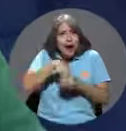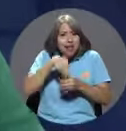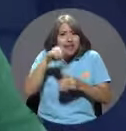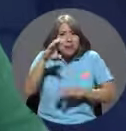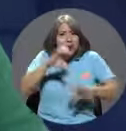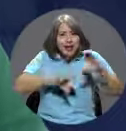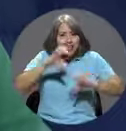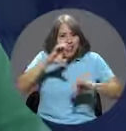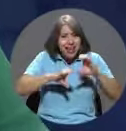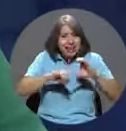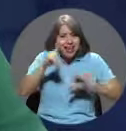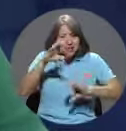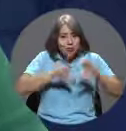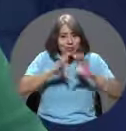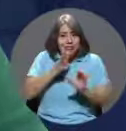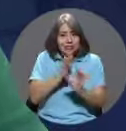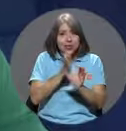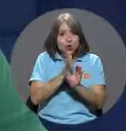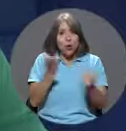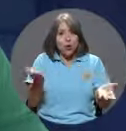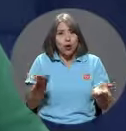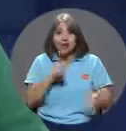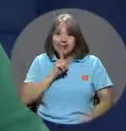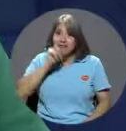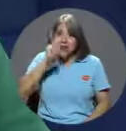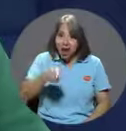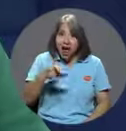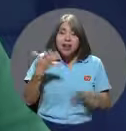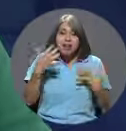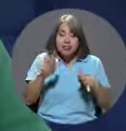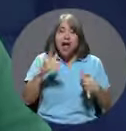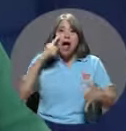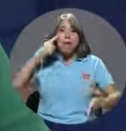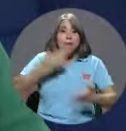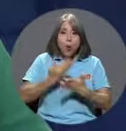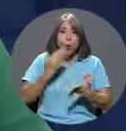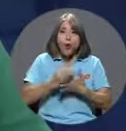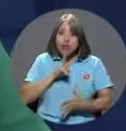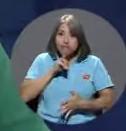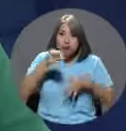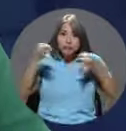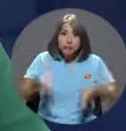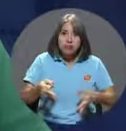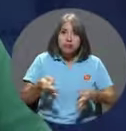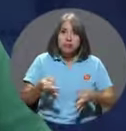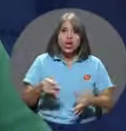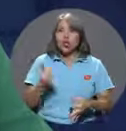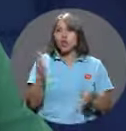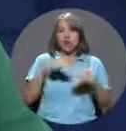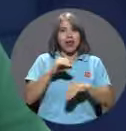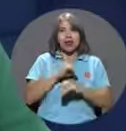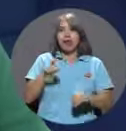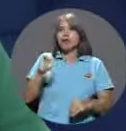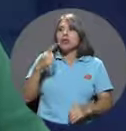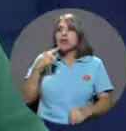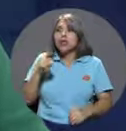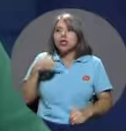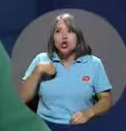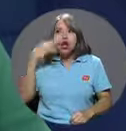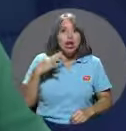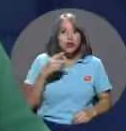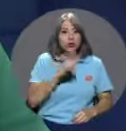una ciencia, es una ciencia psicológica y es real y ha probado su efectividad. Entonces, bueno, pues no hay nada en qué creer.